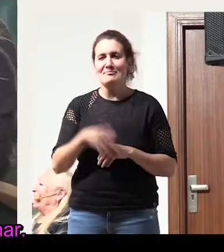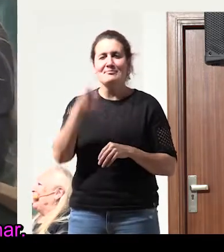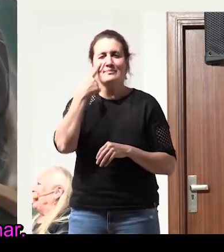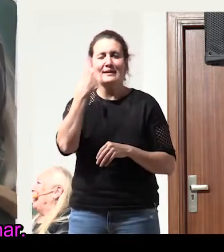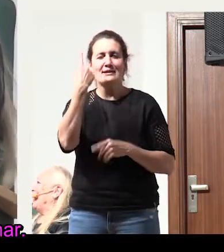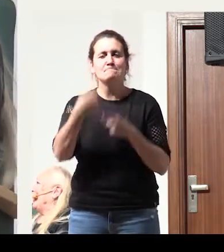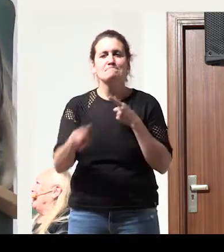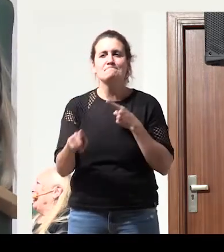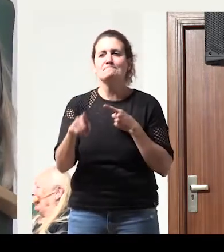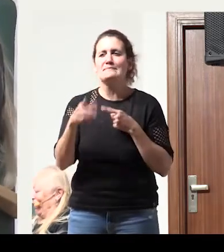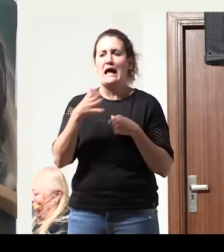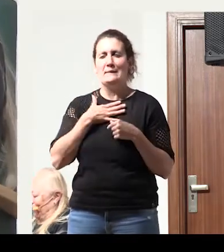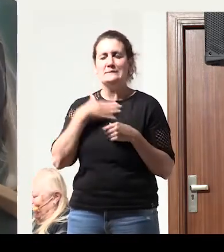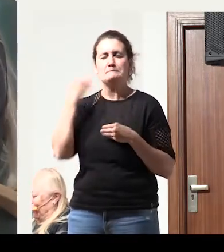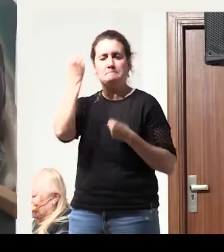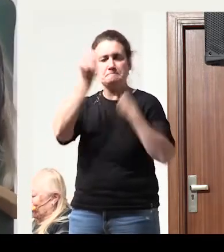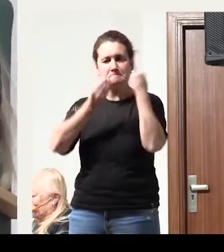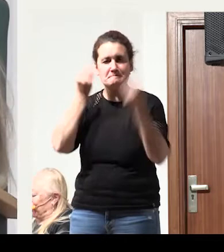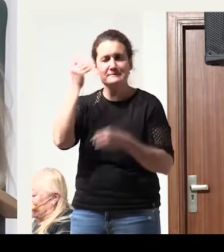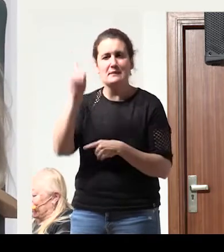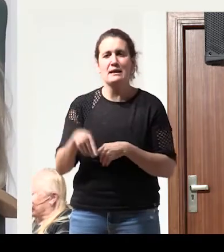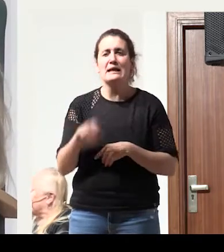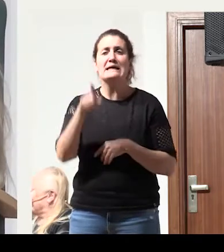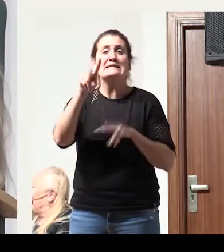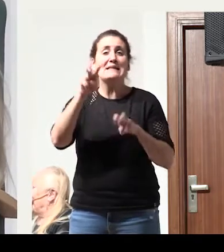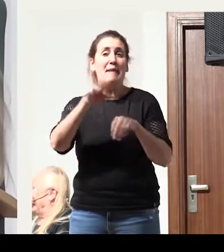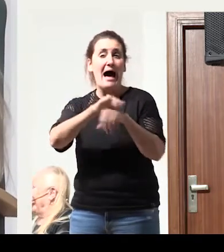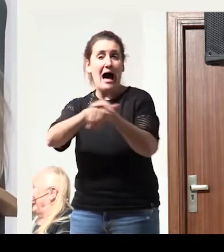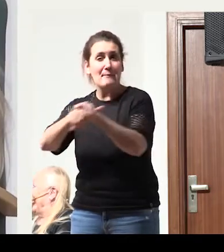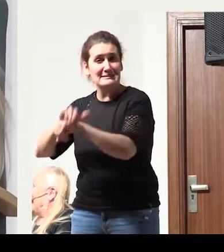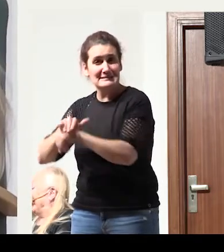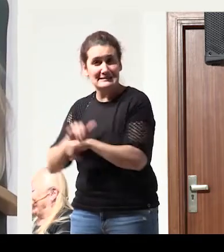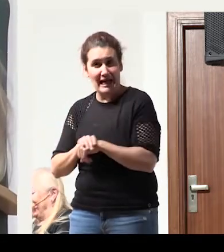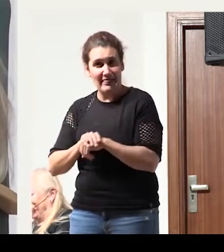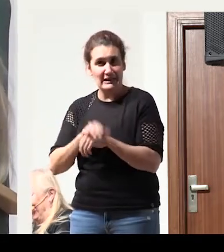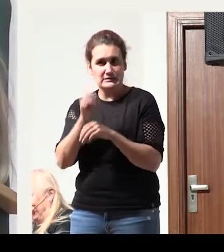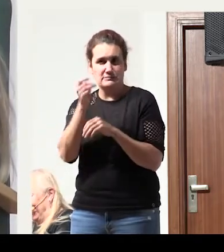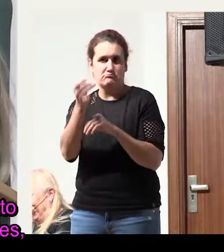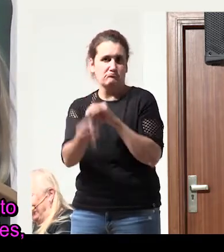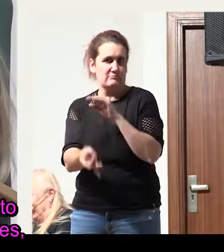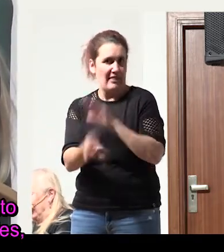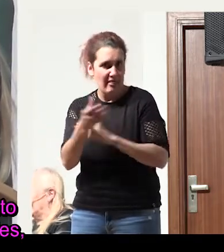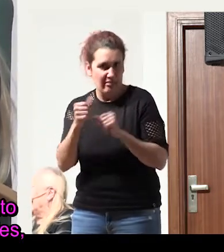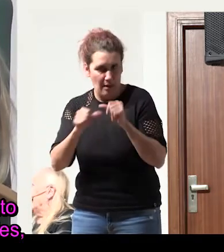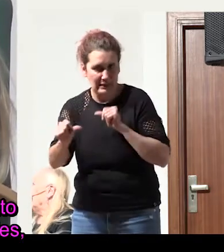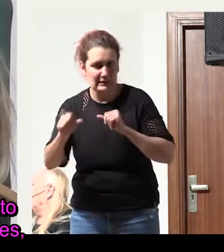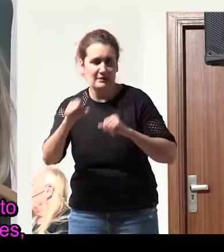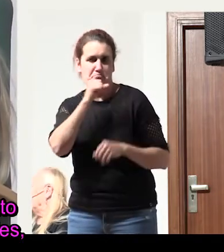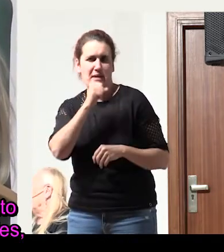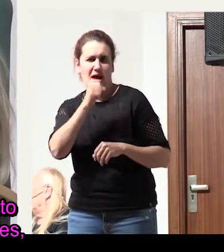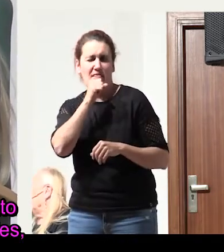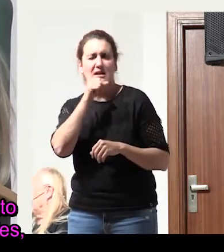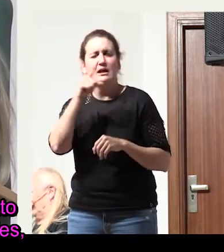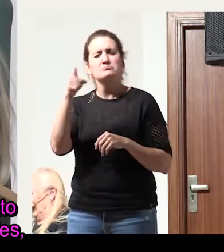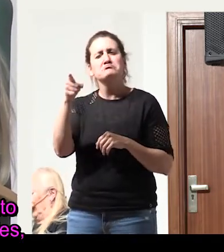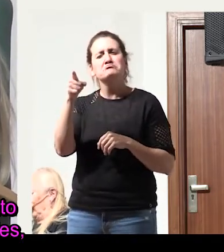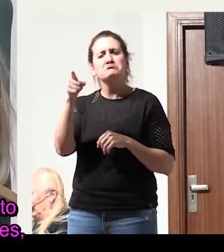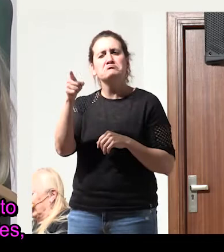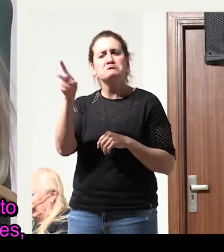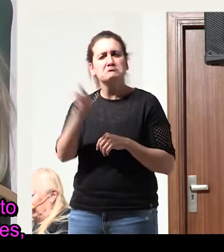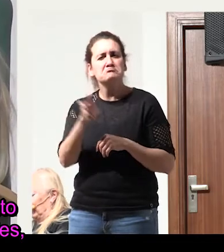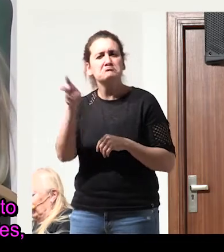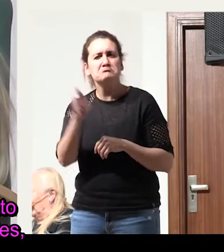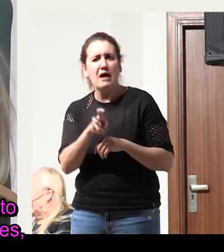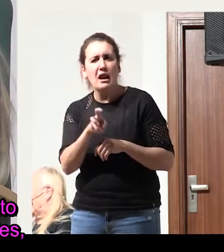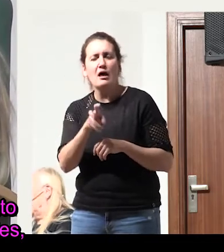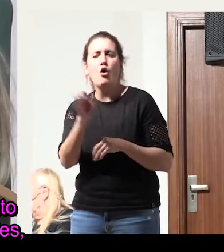hace reflexionar. En cuanto a las amistades que se pueden crear a partir de la vejez, ¿es factible o llega el momento en el